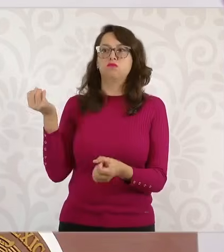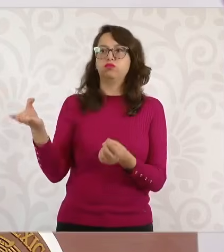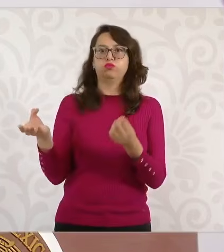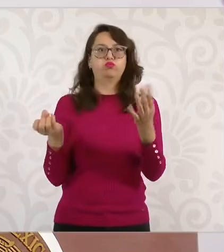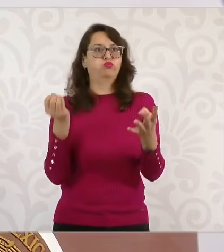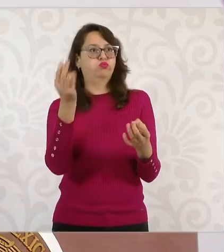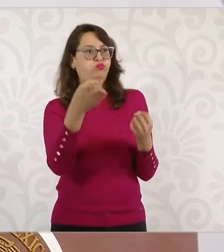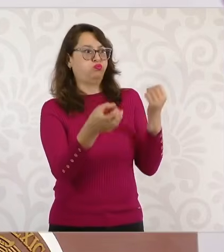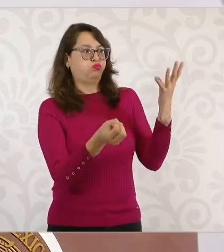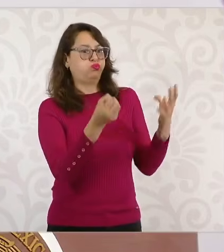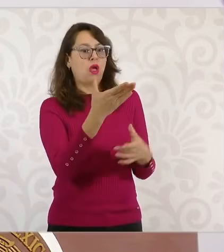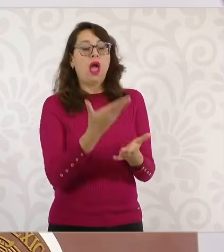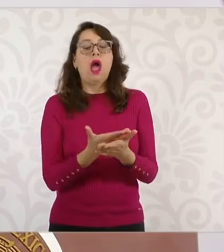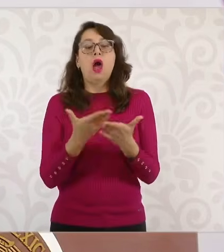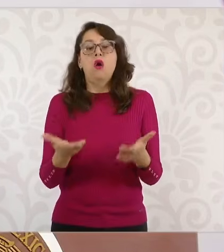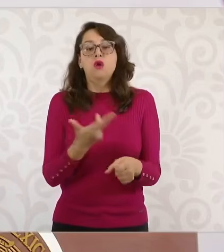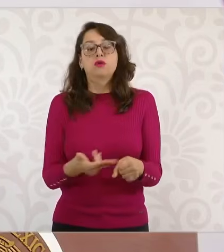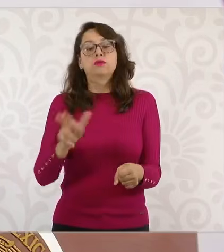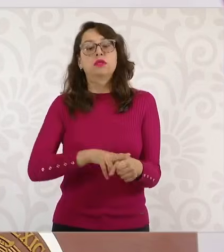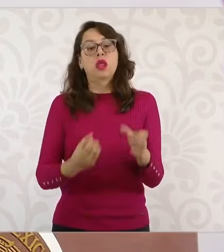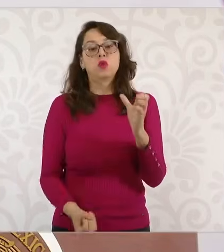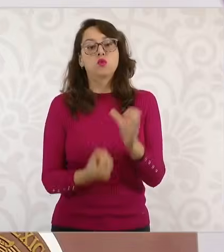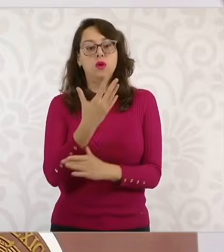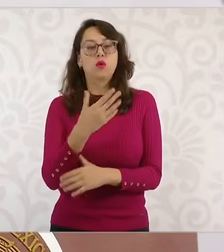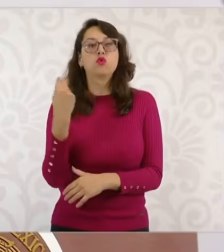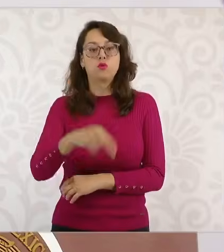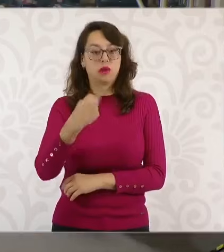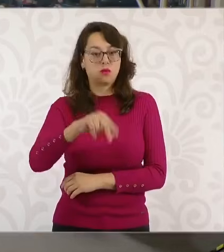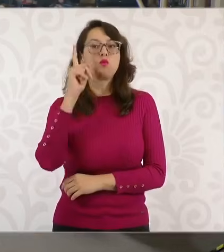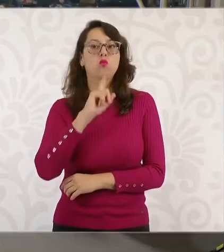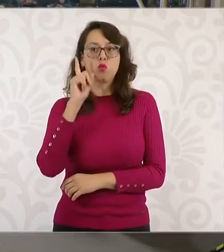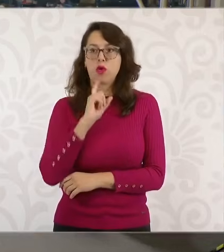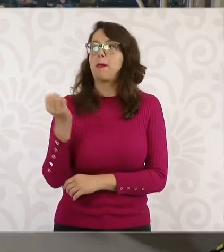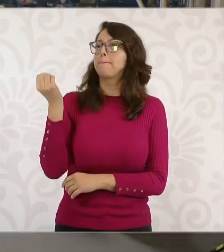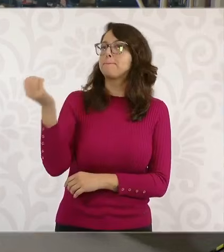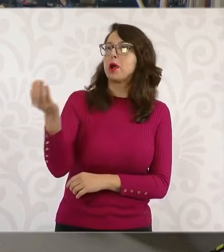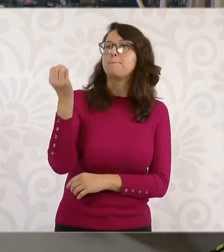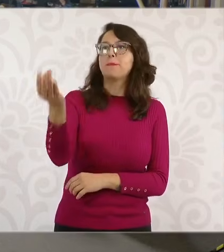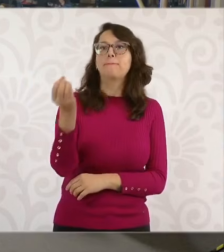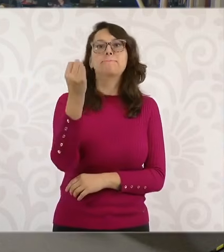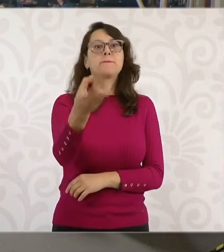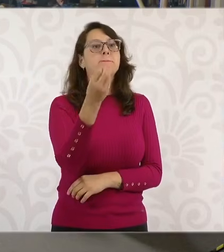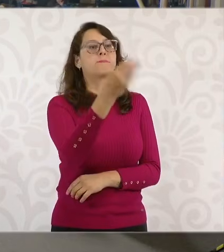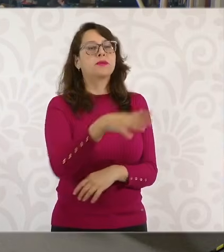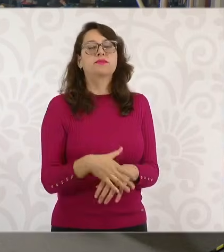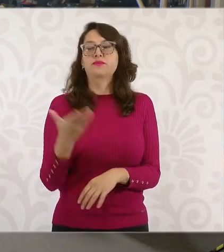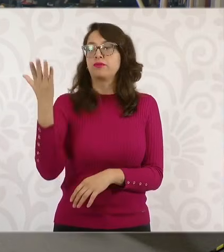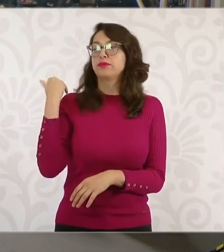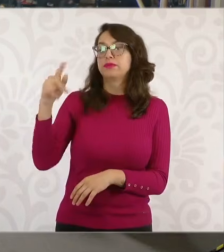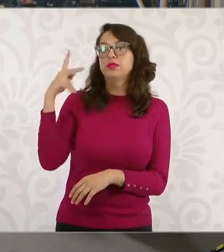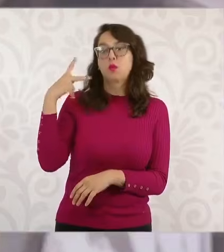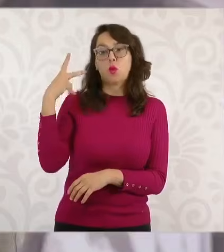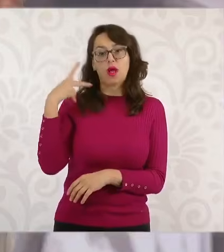hospitales tengan reconocimiento de mujeres. Estuvimos en Puebla con la presidenta el